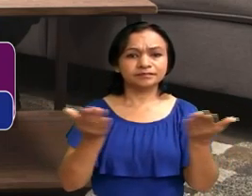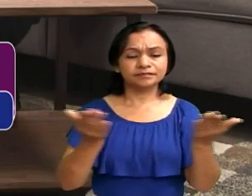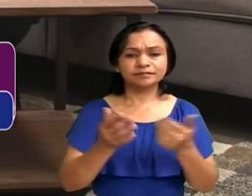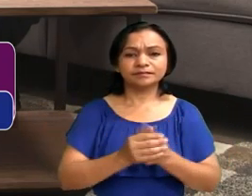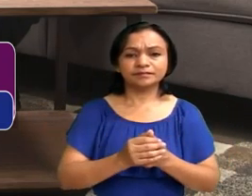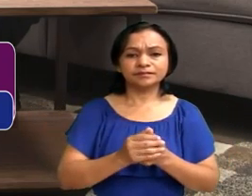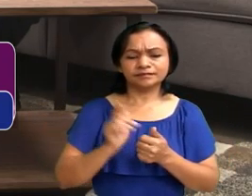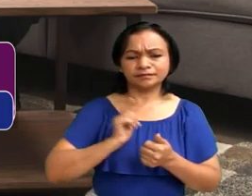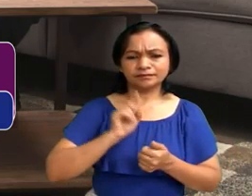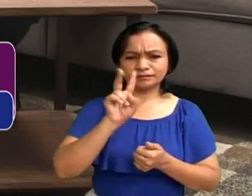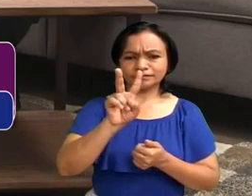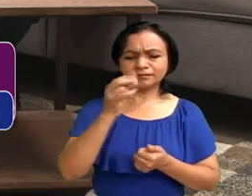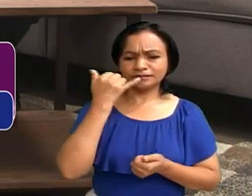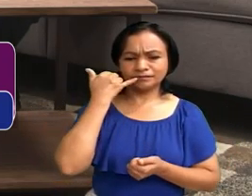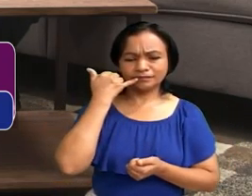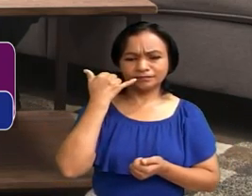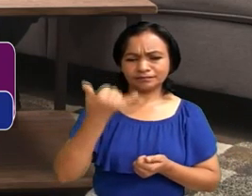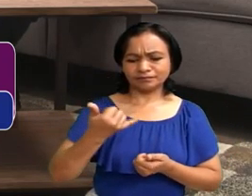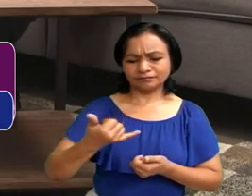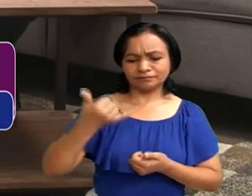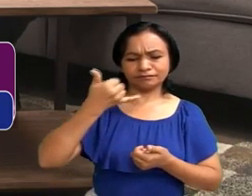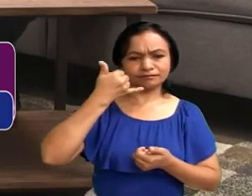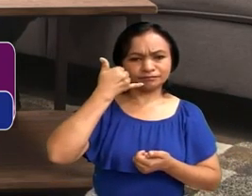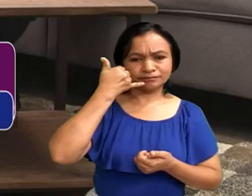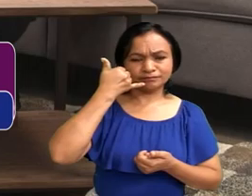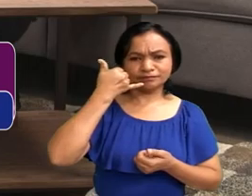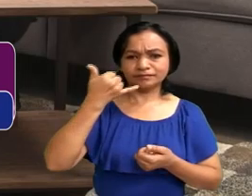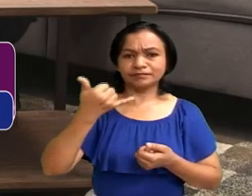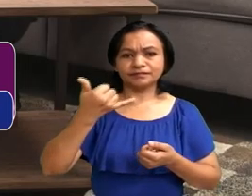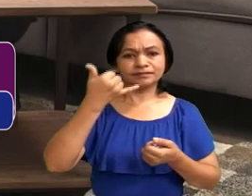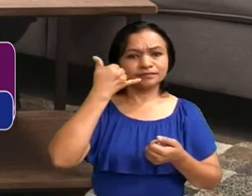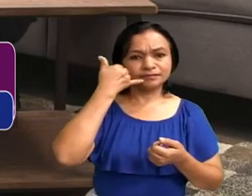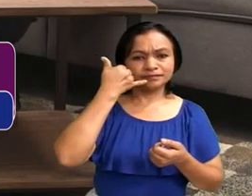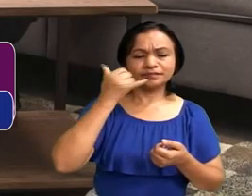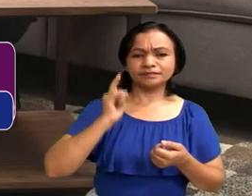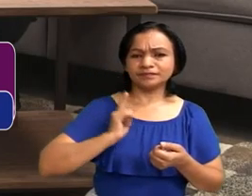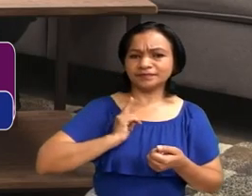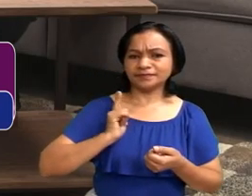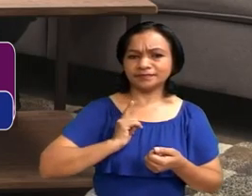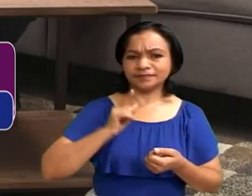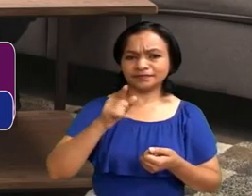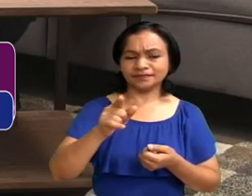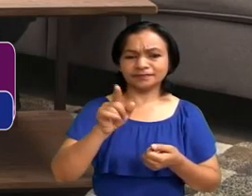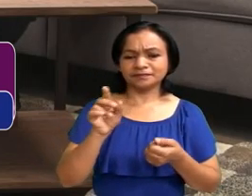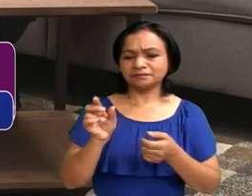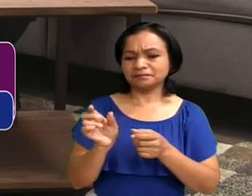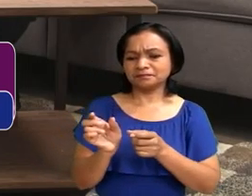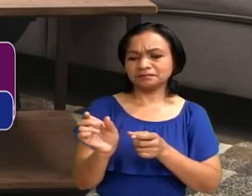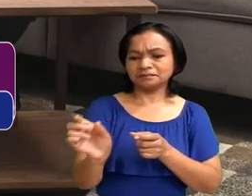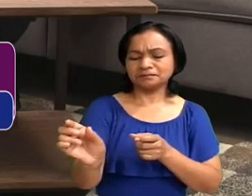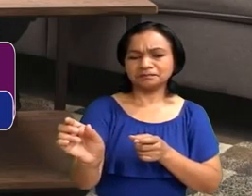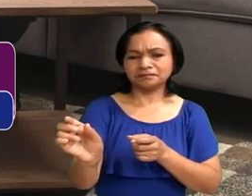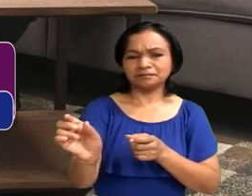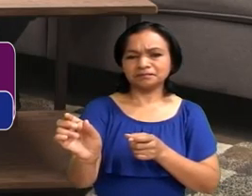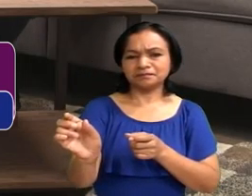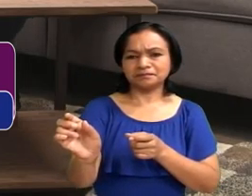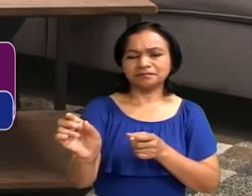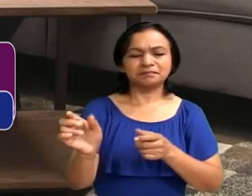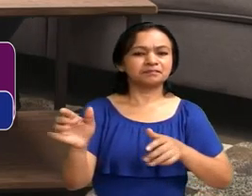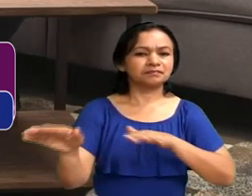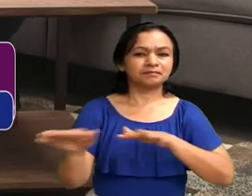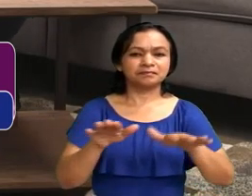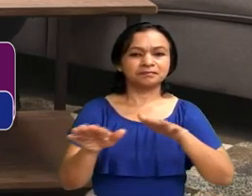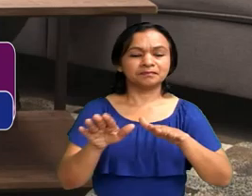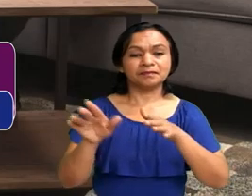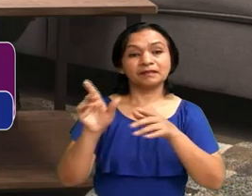Mínimo tienen dos teléfonos, dos celulares. Entonces ya le pusimos ahí enchufes para poderlos estar cargando, ya no tienen que